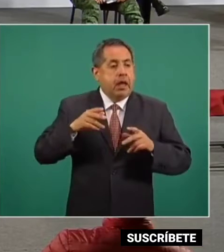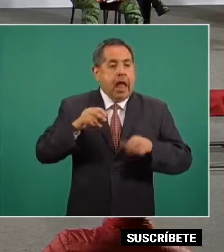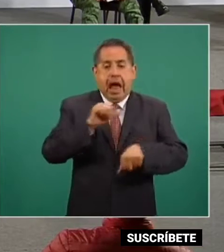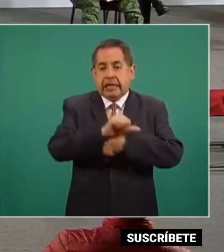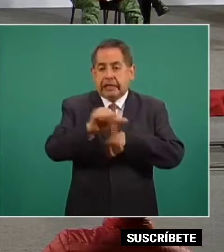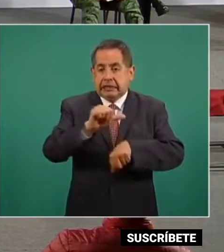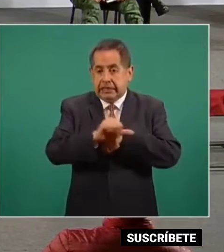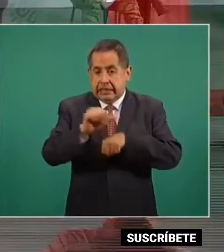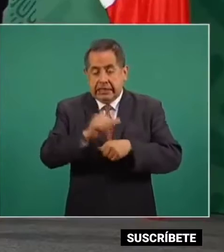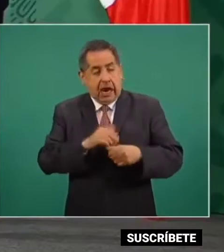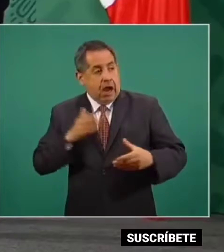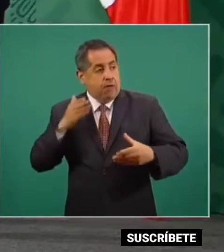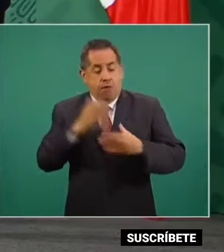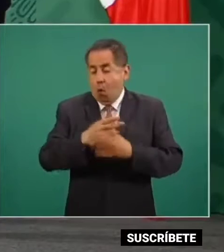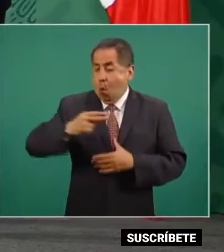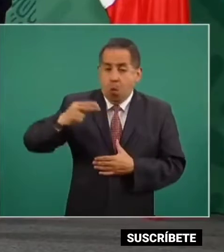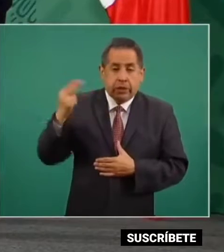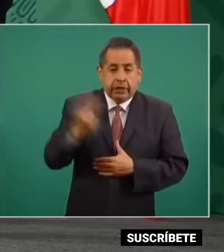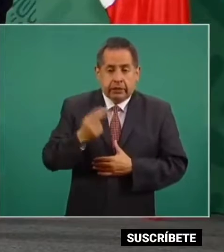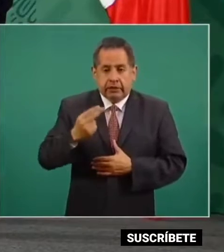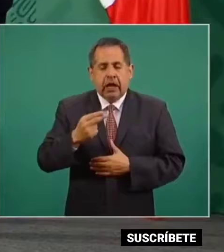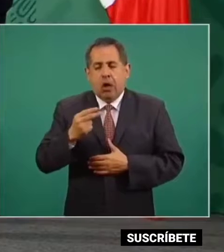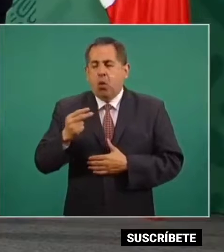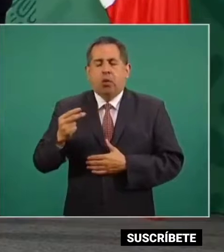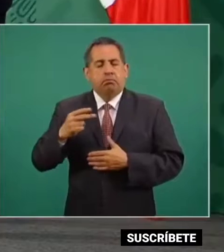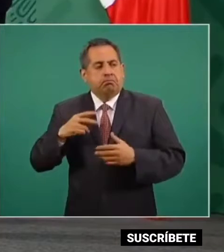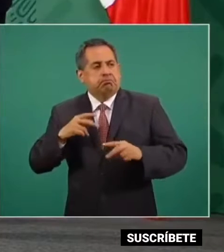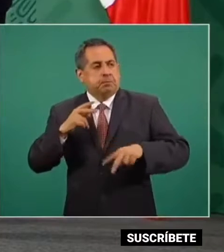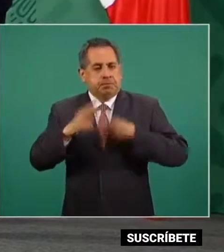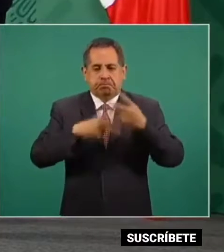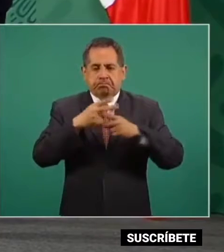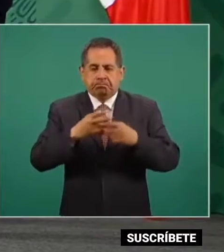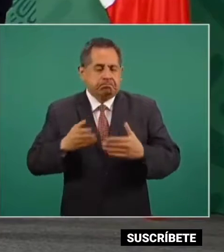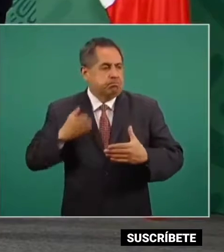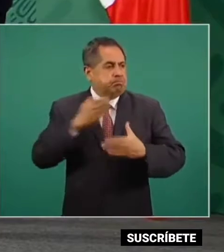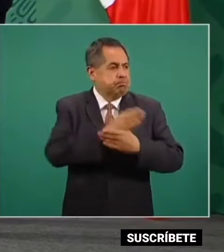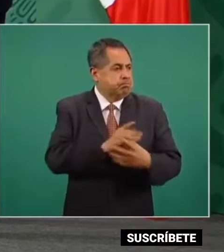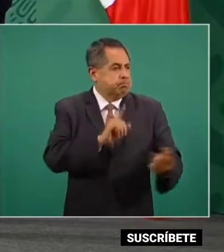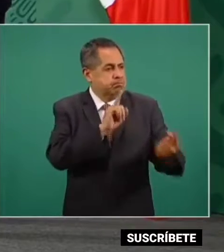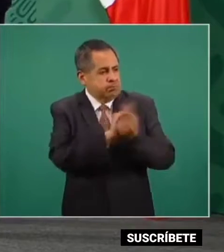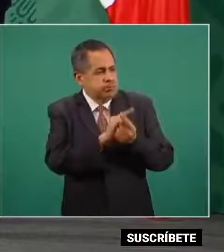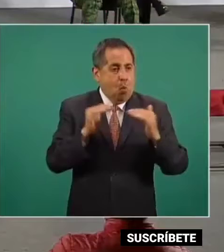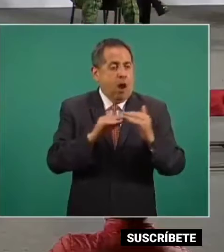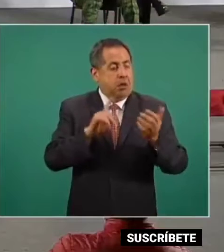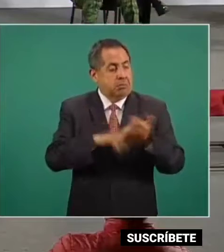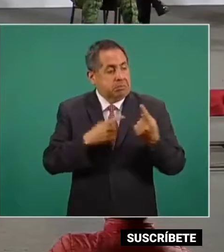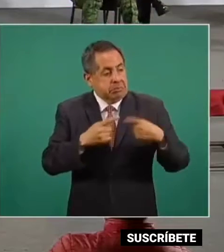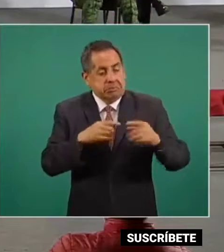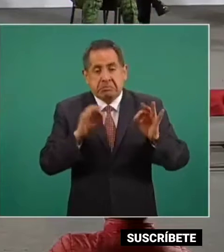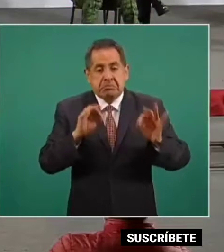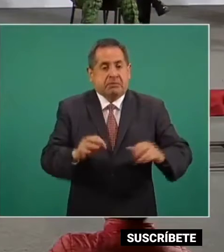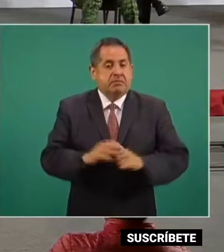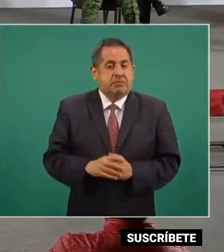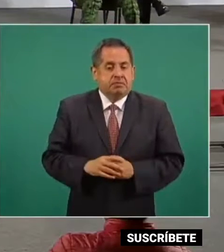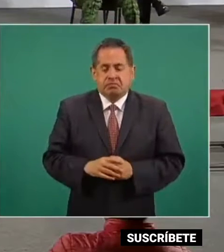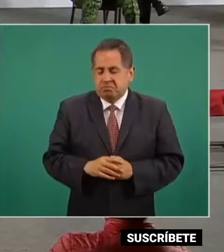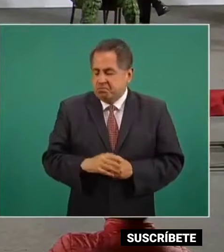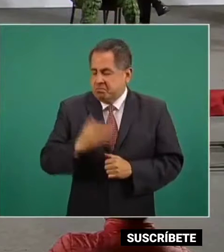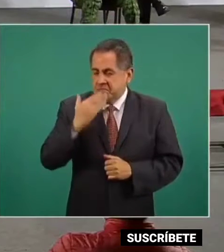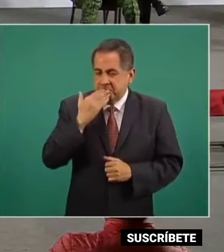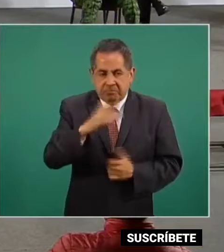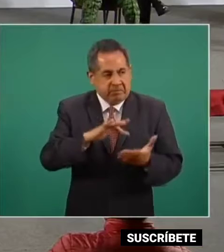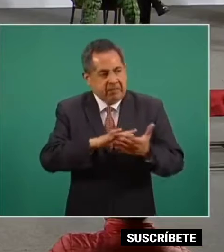urgente precisamente para lograr acercarnos de otras vacunas. Agradecemos mucho